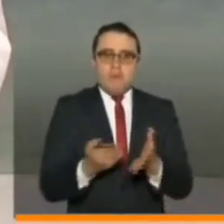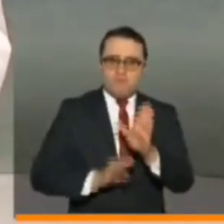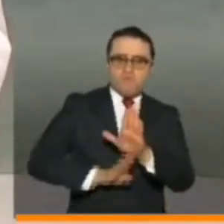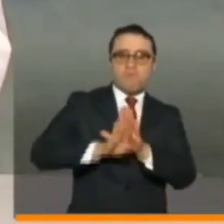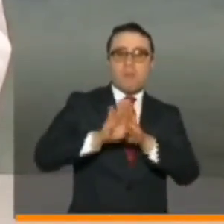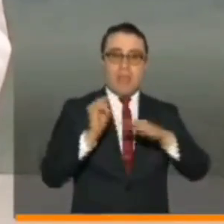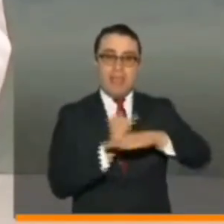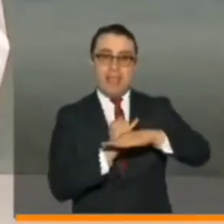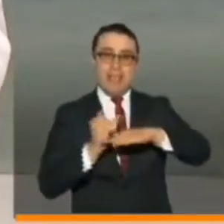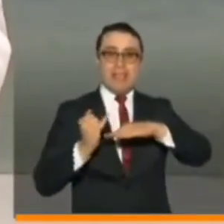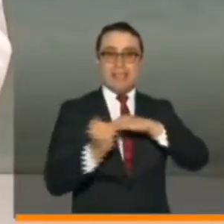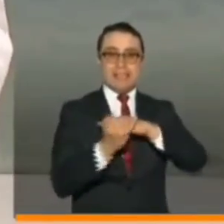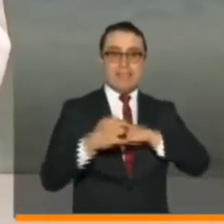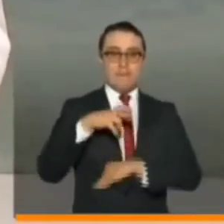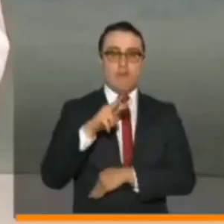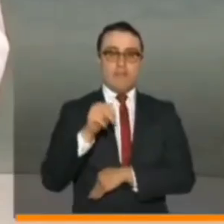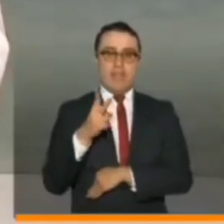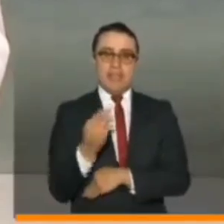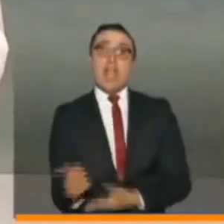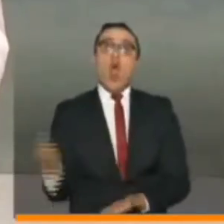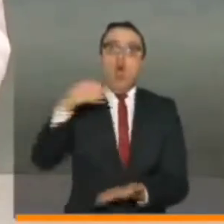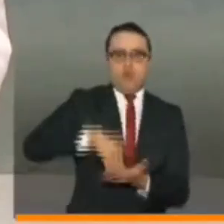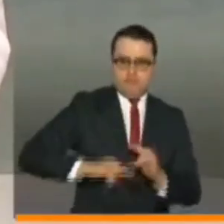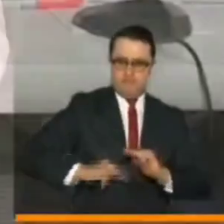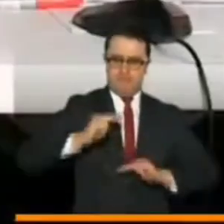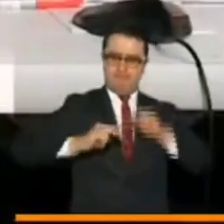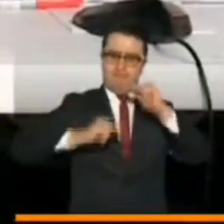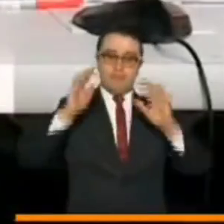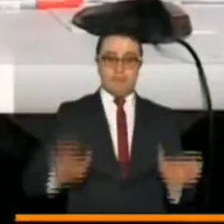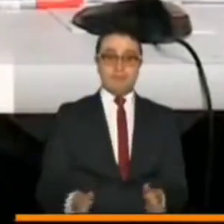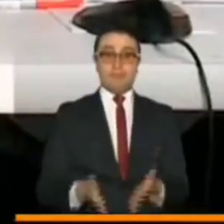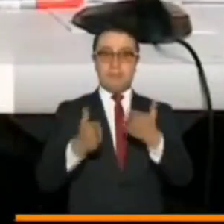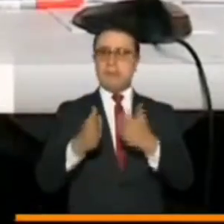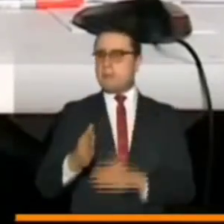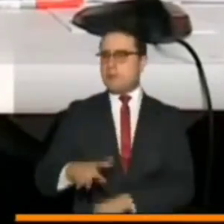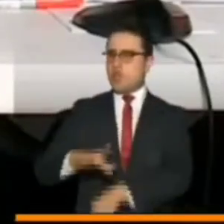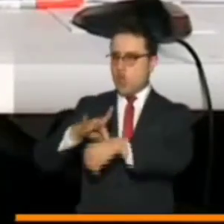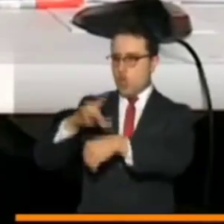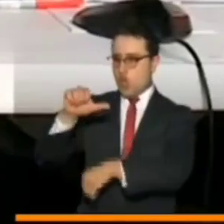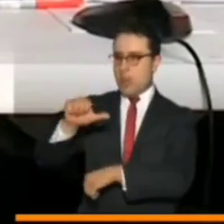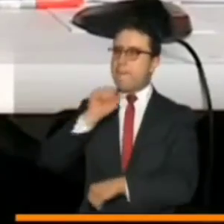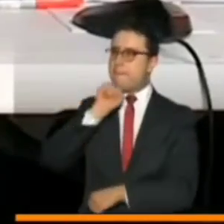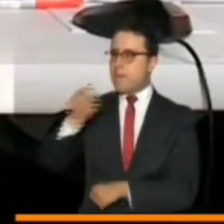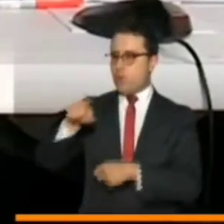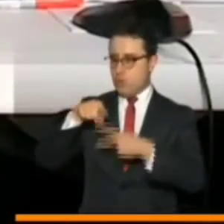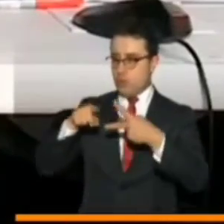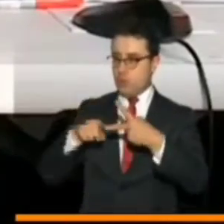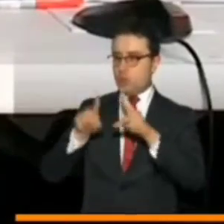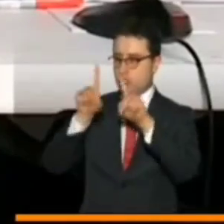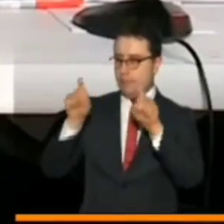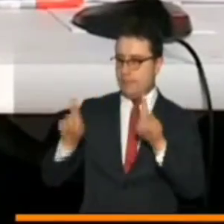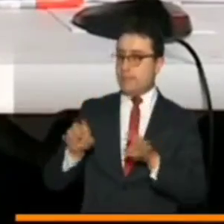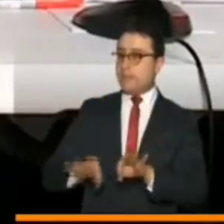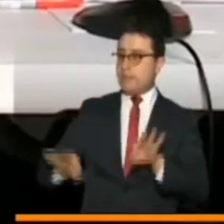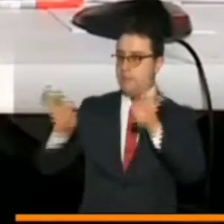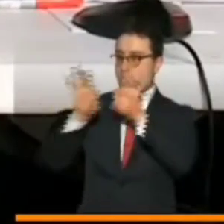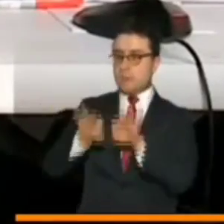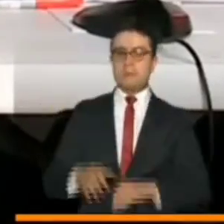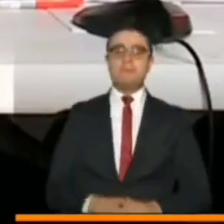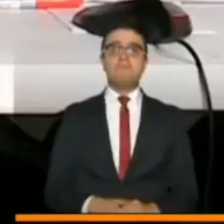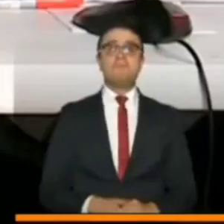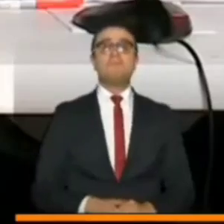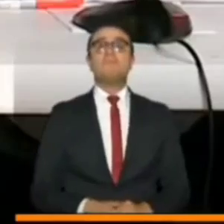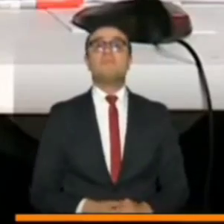la isla de Providencia. Doctora Susana, dos temas que son muy importantes. Primero, hagamos total referencia a los